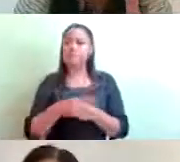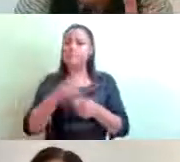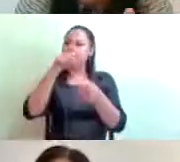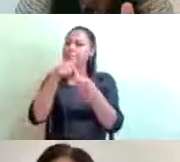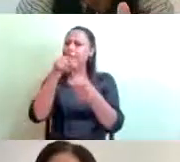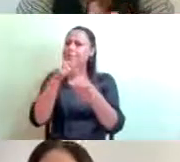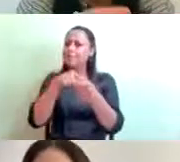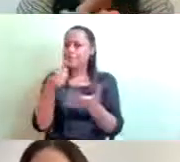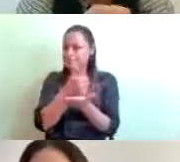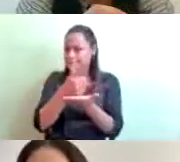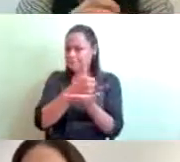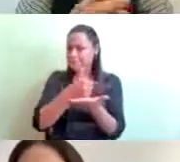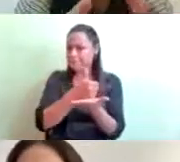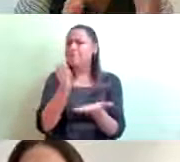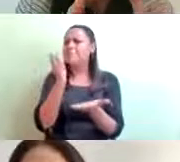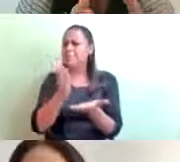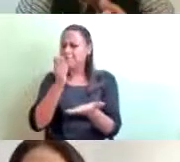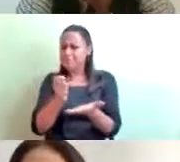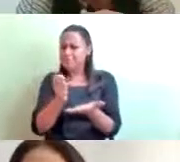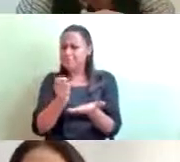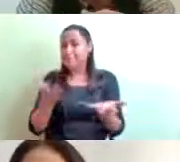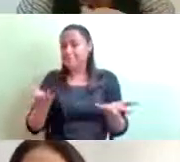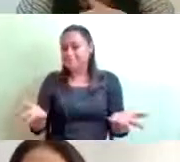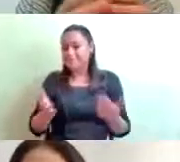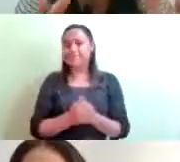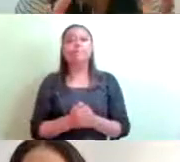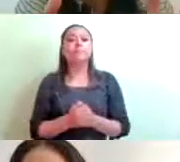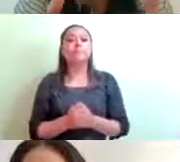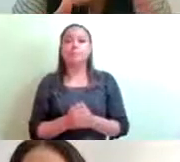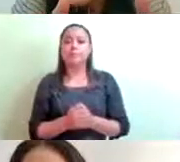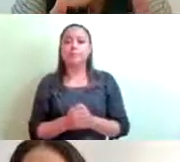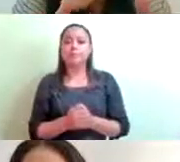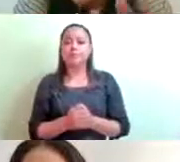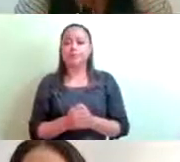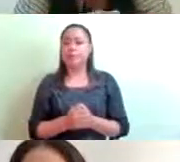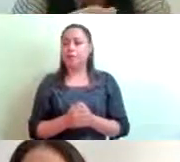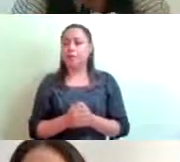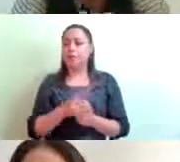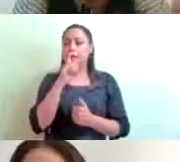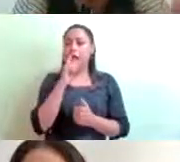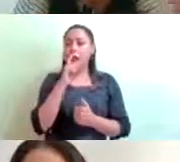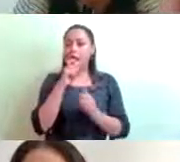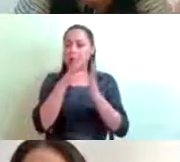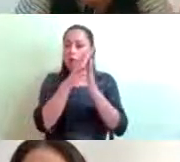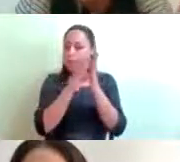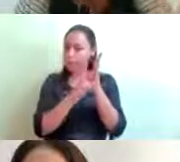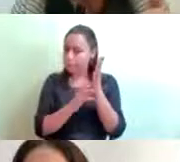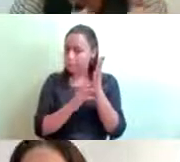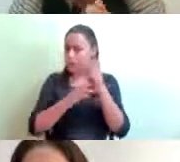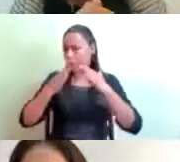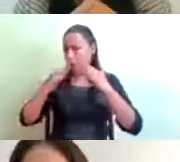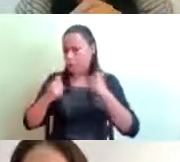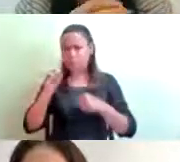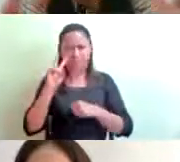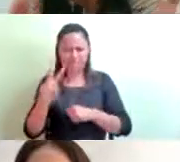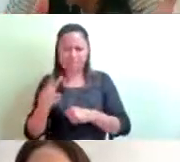color azul significa que no va a haber una escasez hídrica en esas zonas. Pueden ver Canadá, que pues